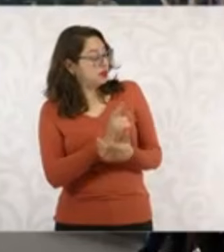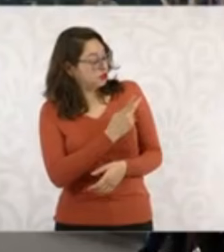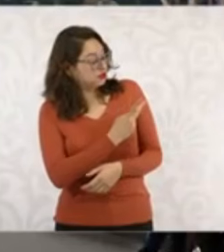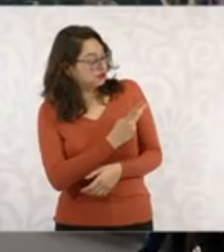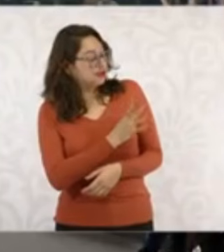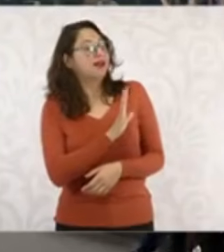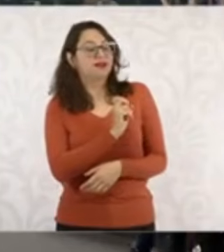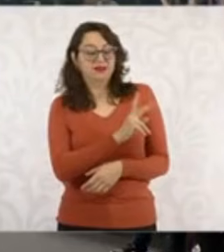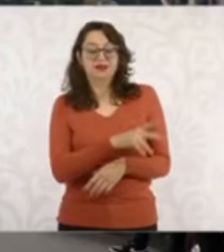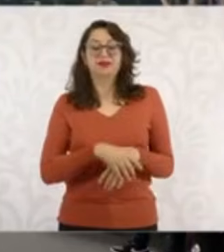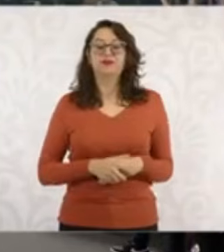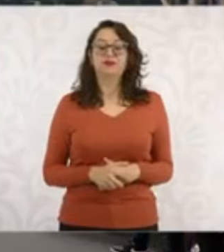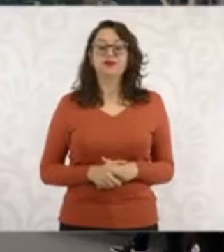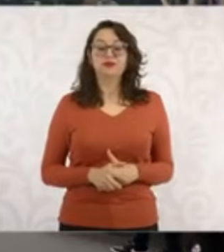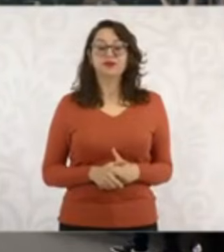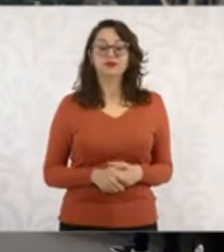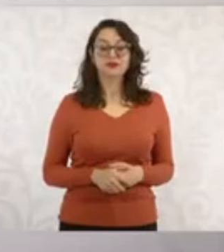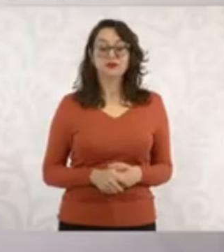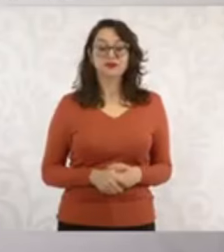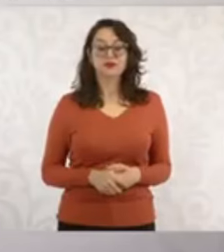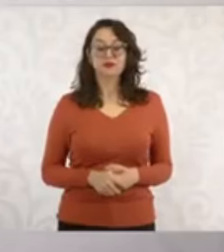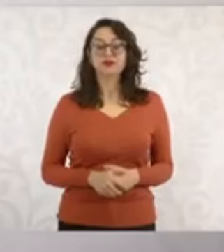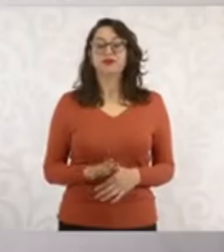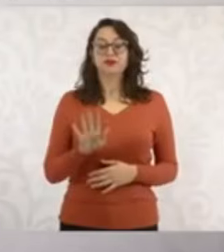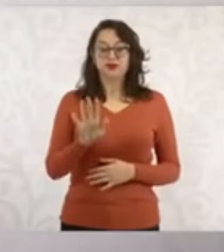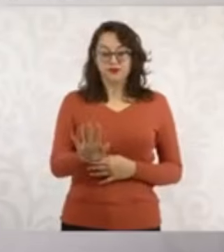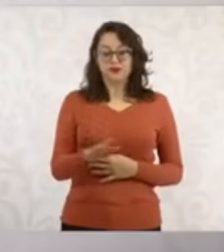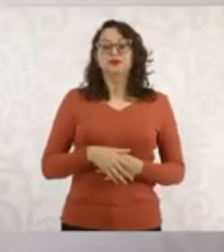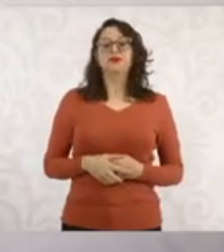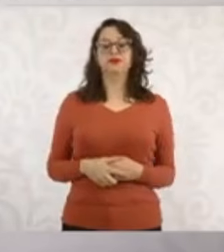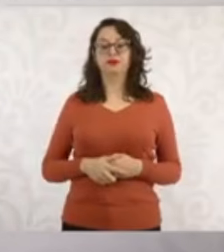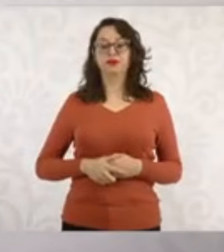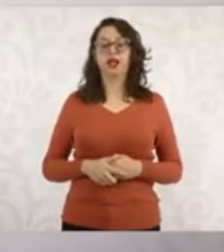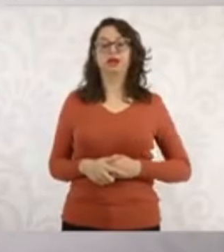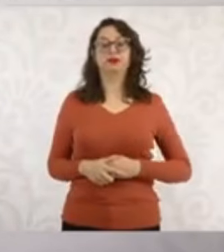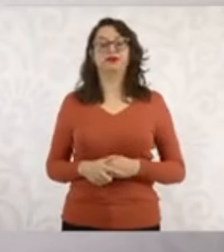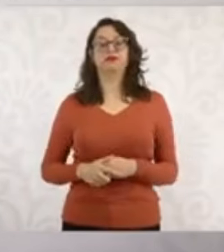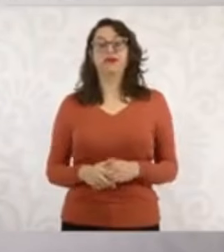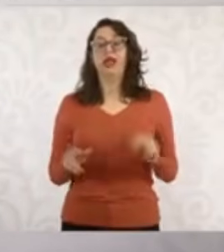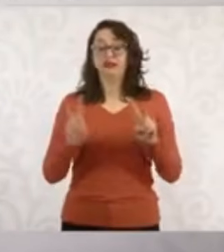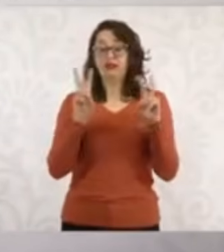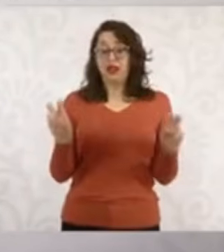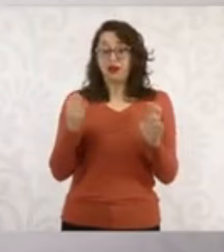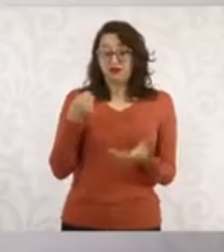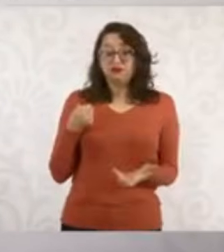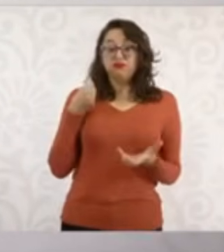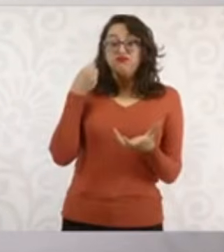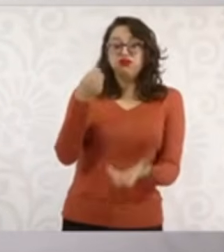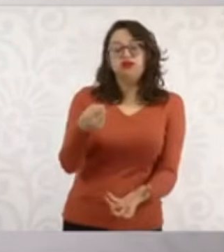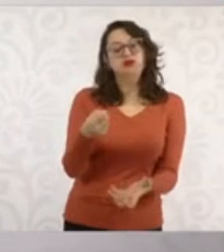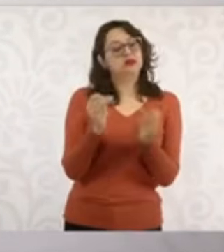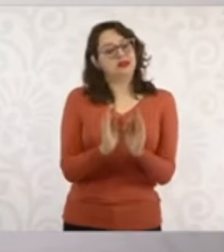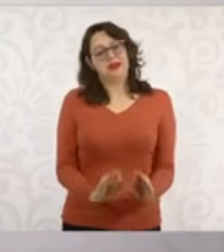Sí. A ver, es muy importante esa inversión porque le sirve no nada más a